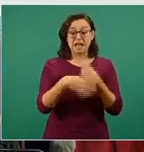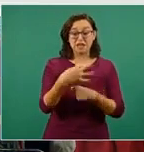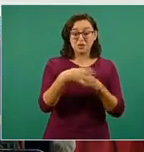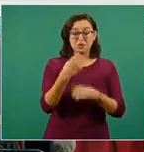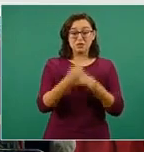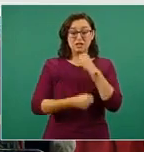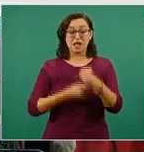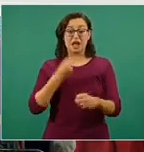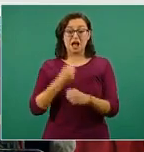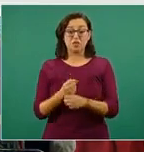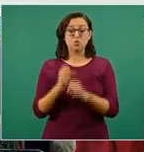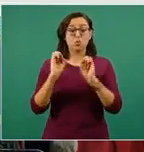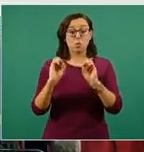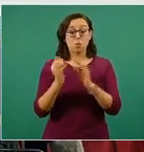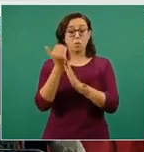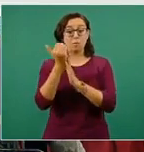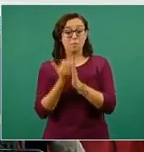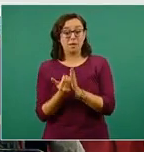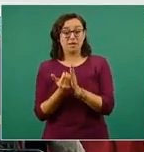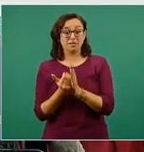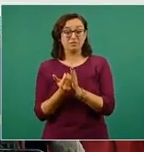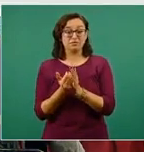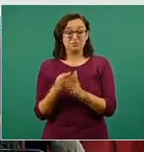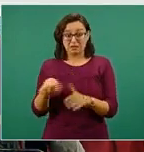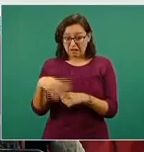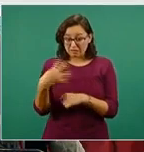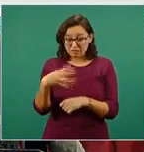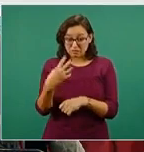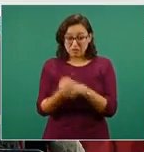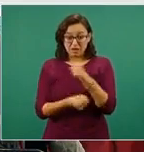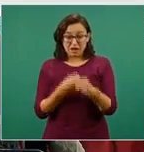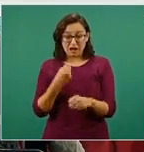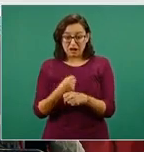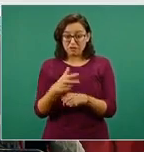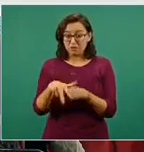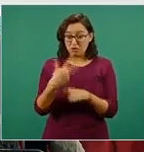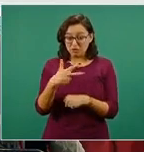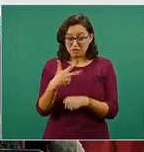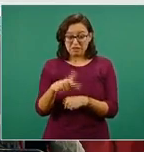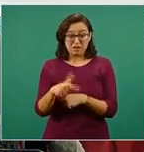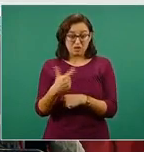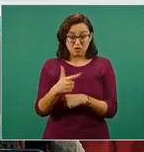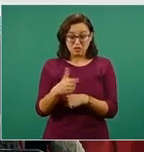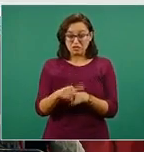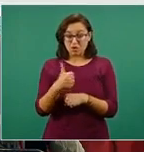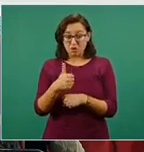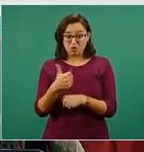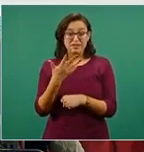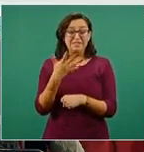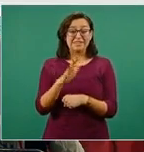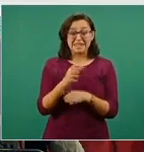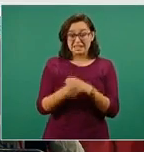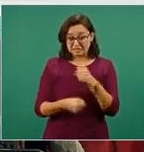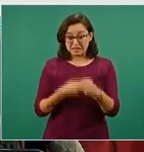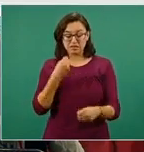años o menos. 14 años, 14, 13, 12, 11, 10.